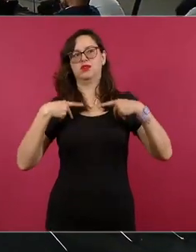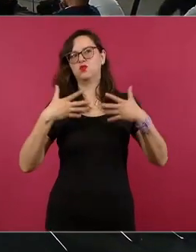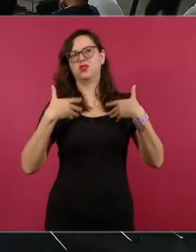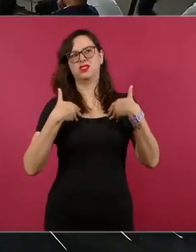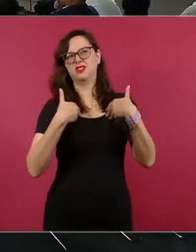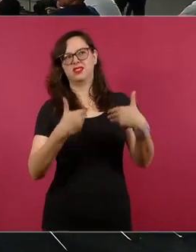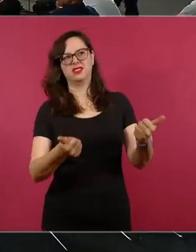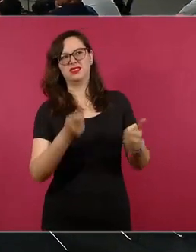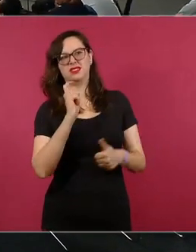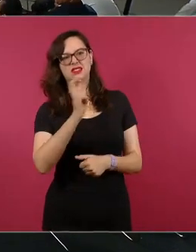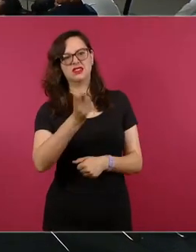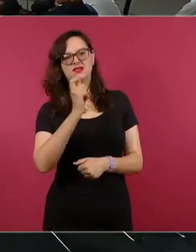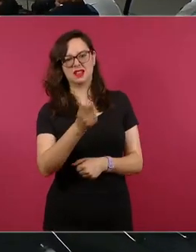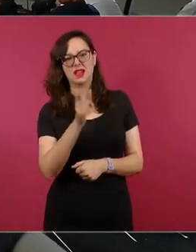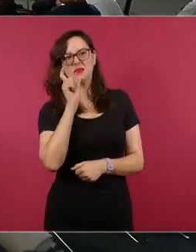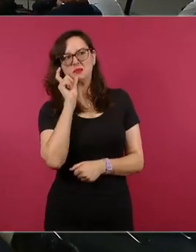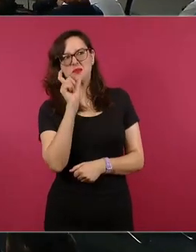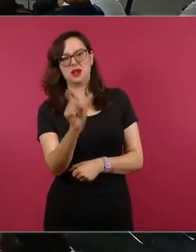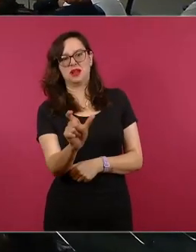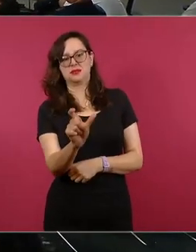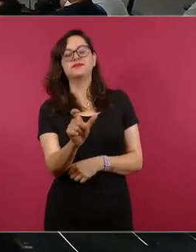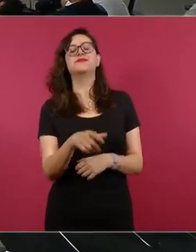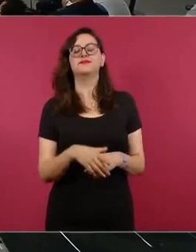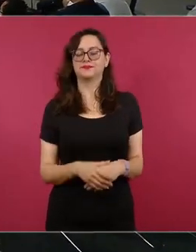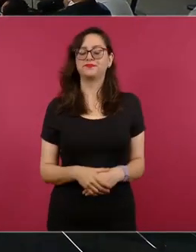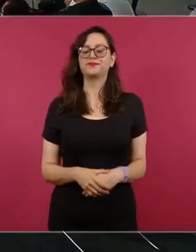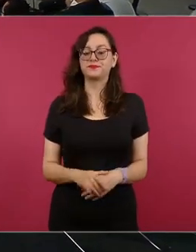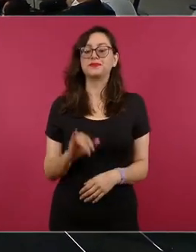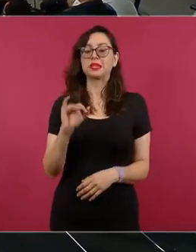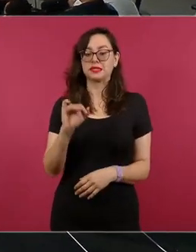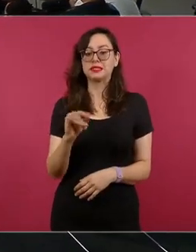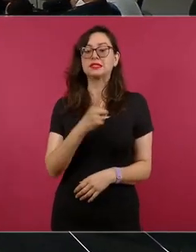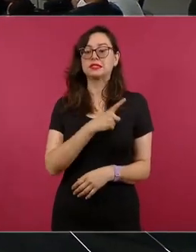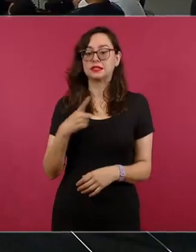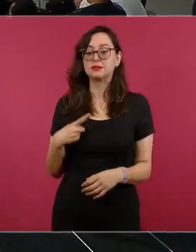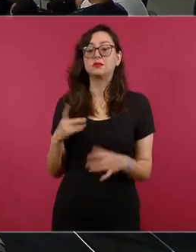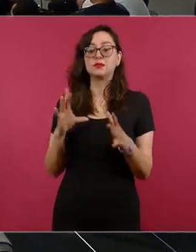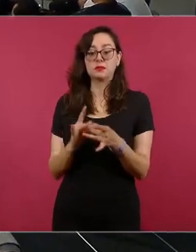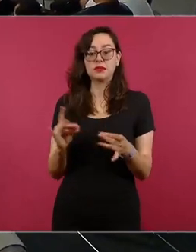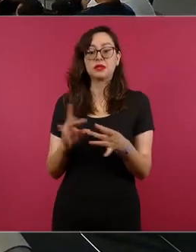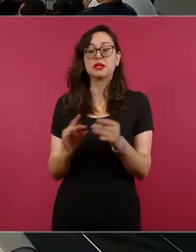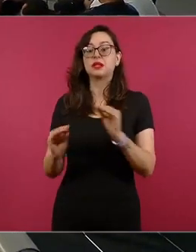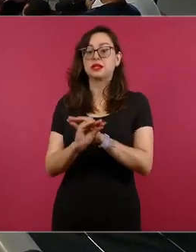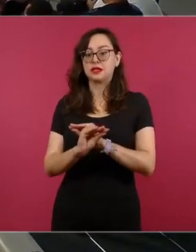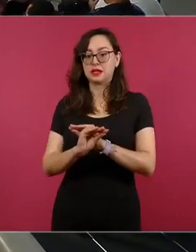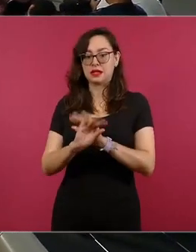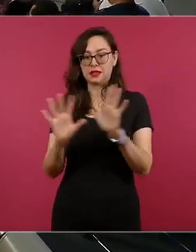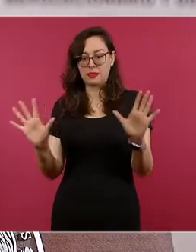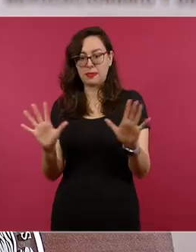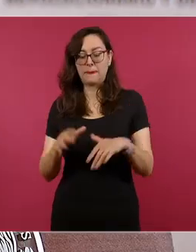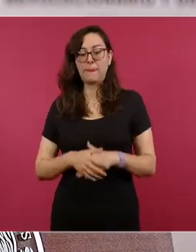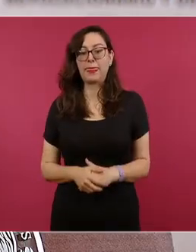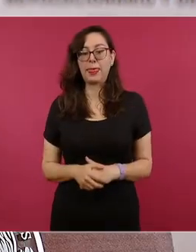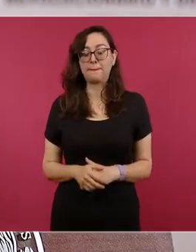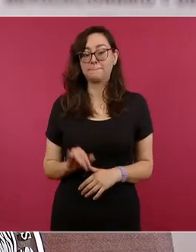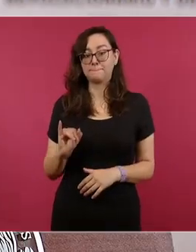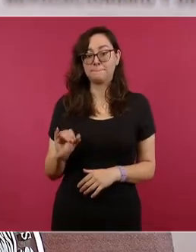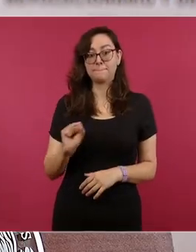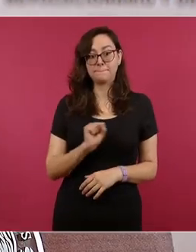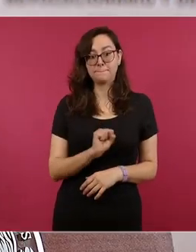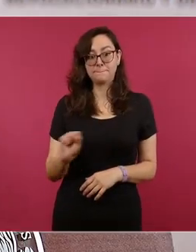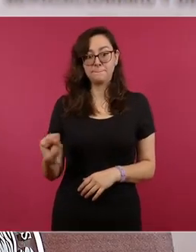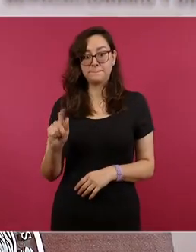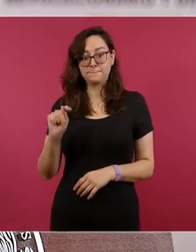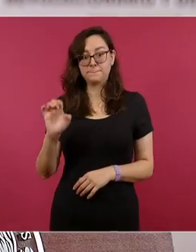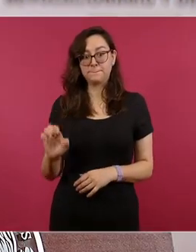gracias, presidente. Sí, efectivamente creo que es muy importante aclarar que en el caso del Issste, la ley actual del Issste,